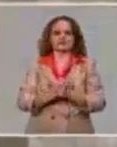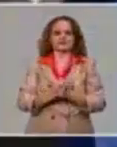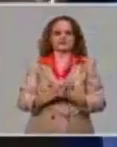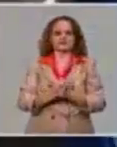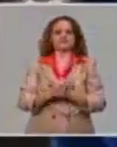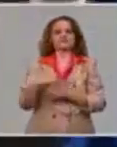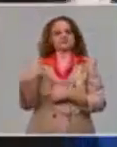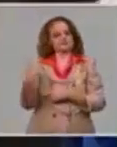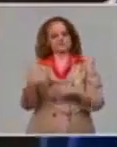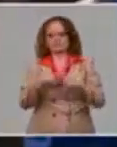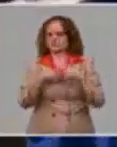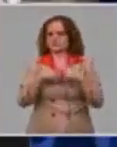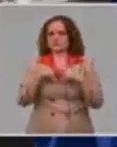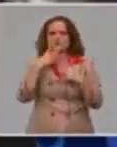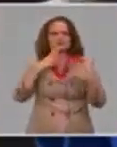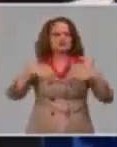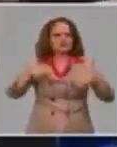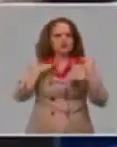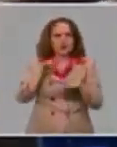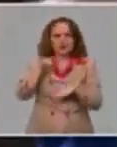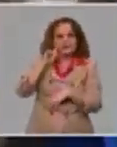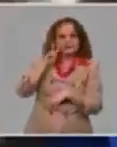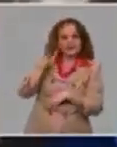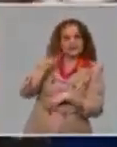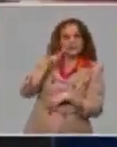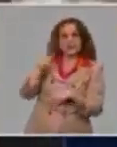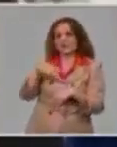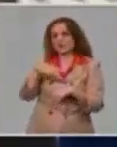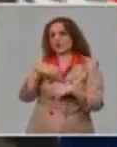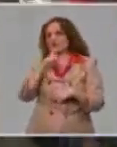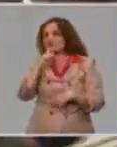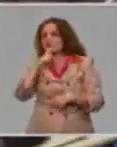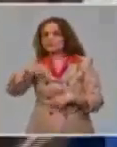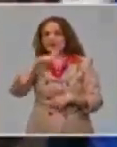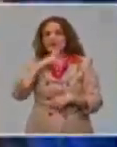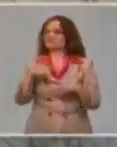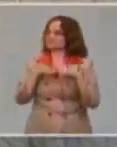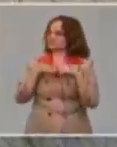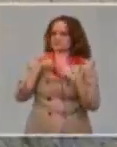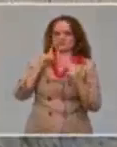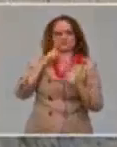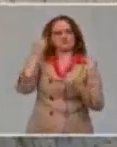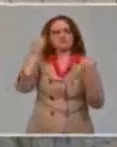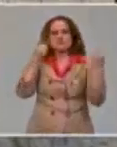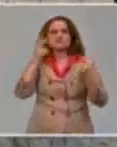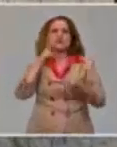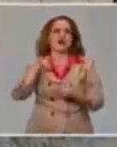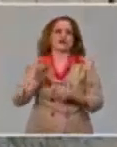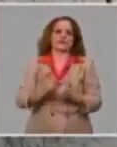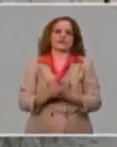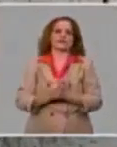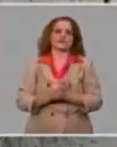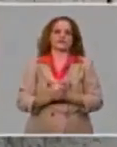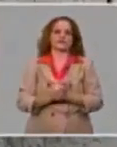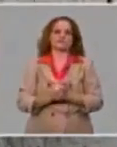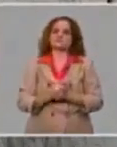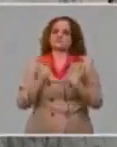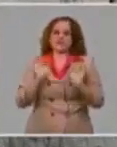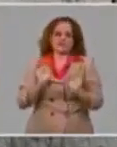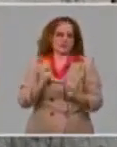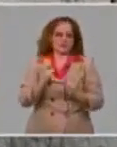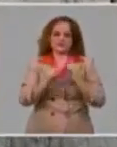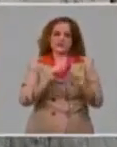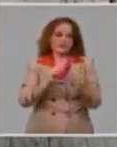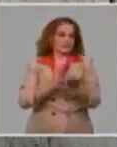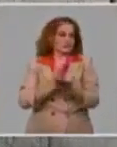solución a la ruta crítica. Y eso nos está dando como resultado lo que expliqué, de que las inversiones han seguido marchando